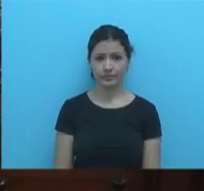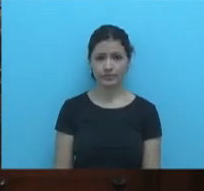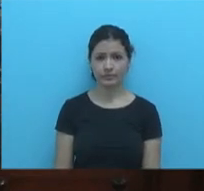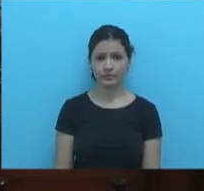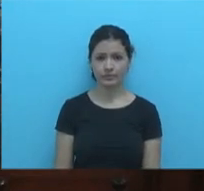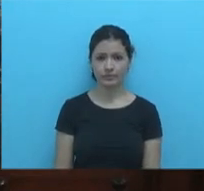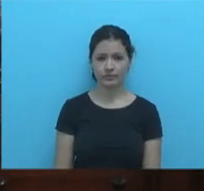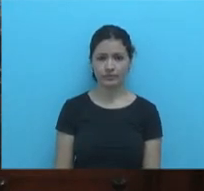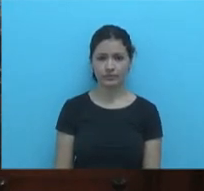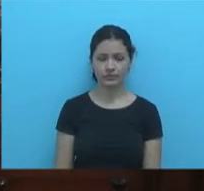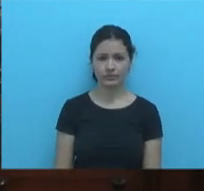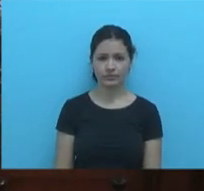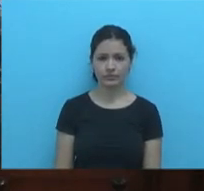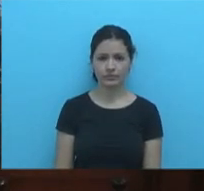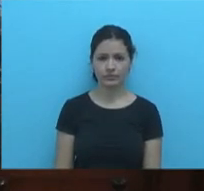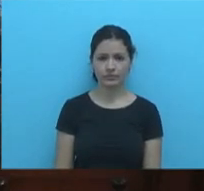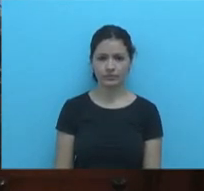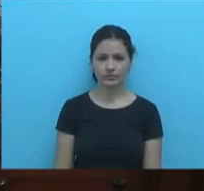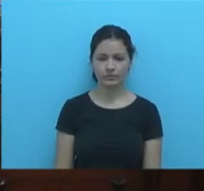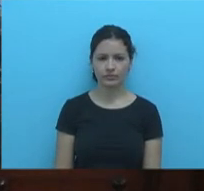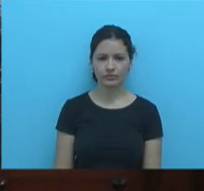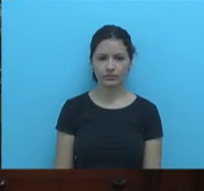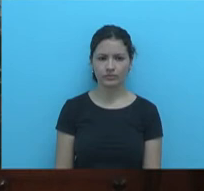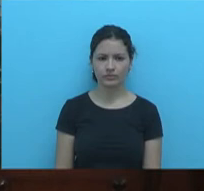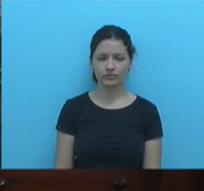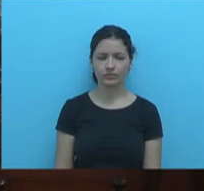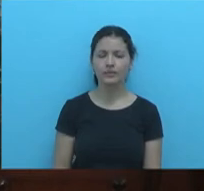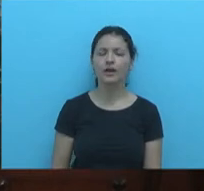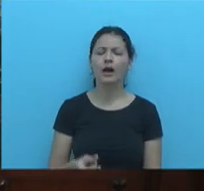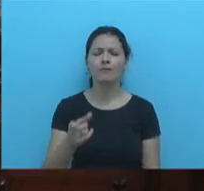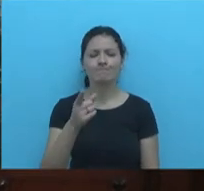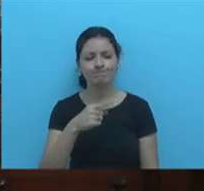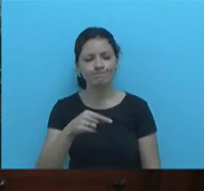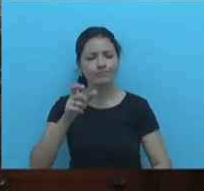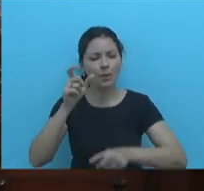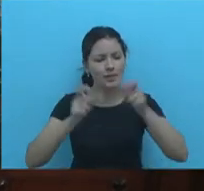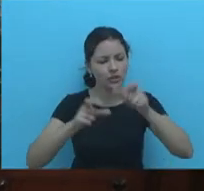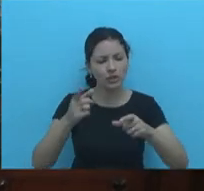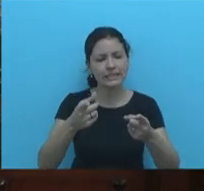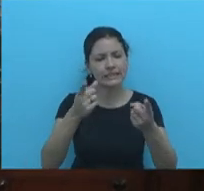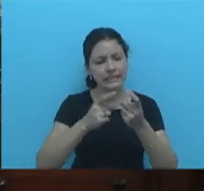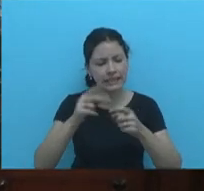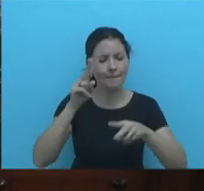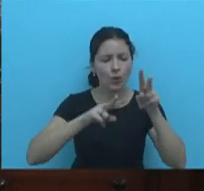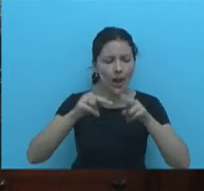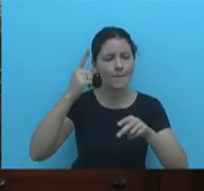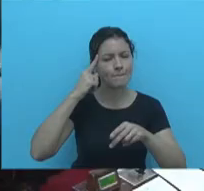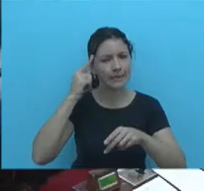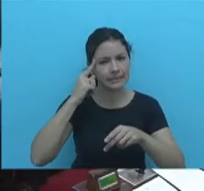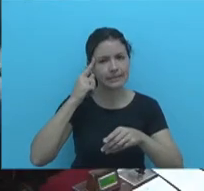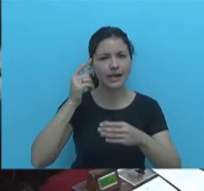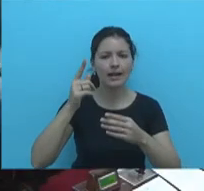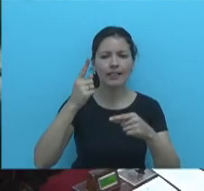Hola. Señor Presidente, la búsqueda por la subsistencia y por desarrollarse plenamente conlleva que las personas realicen diferentes